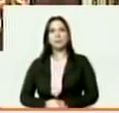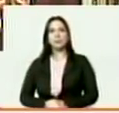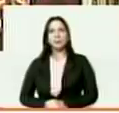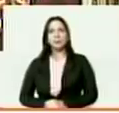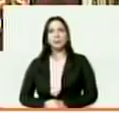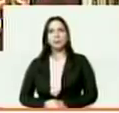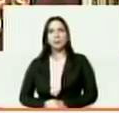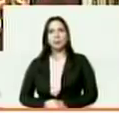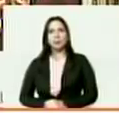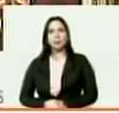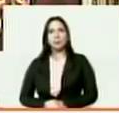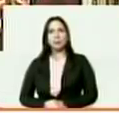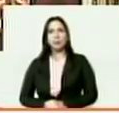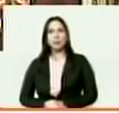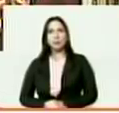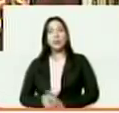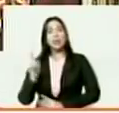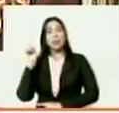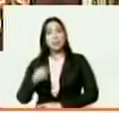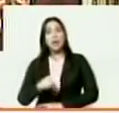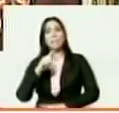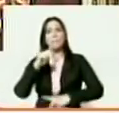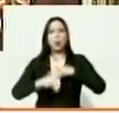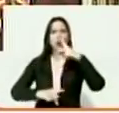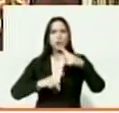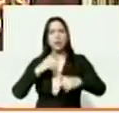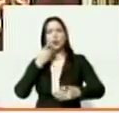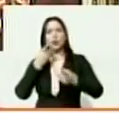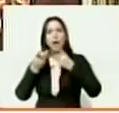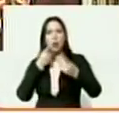que también ese proceso de diálogo